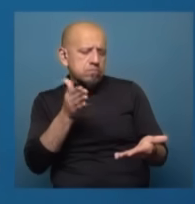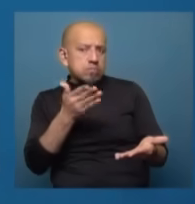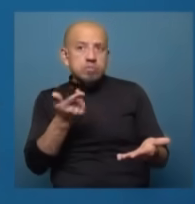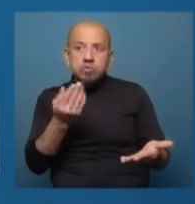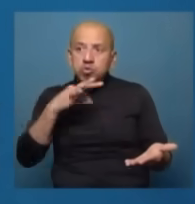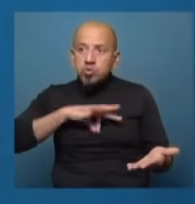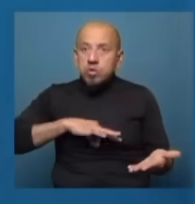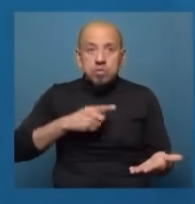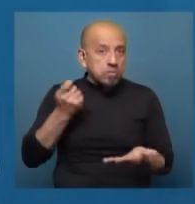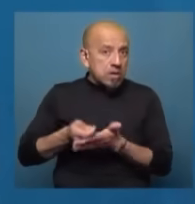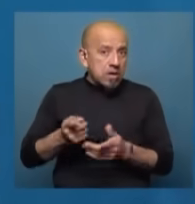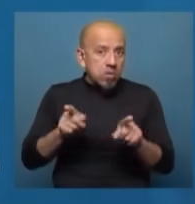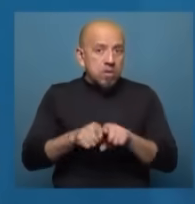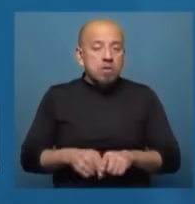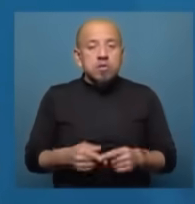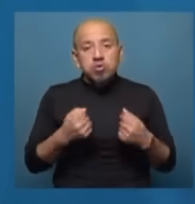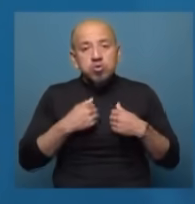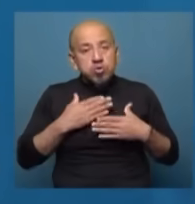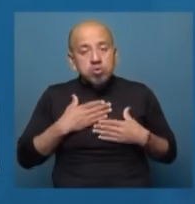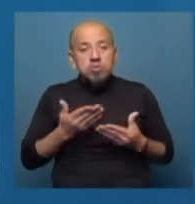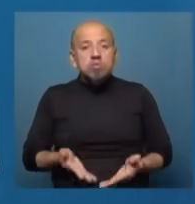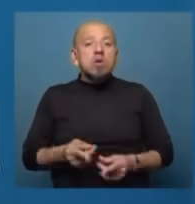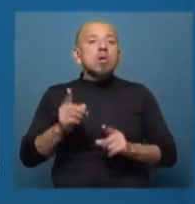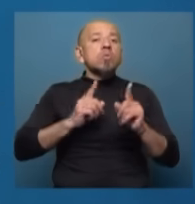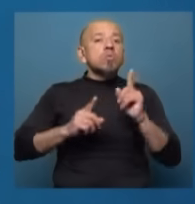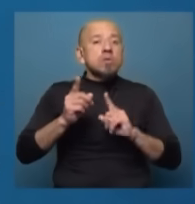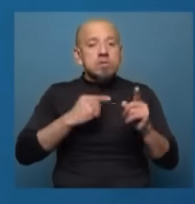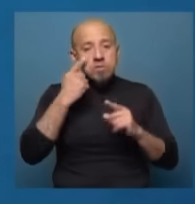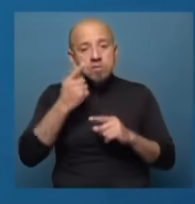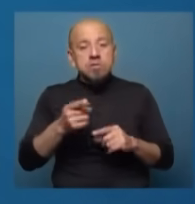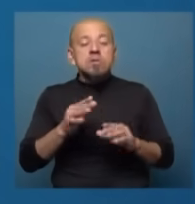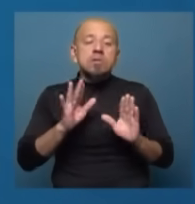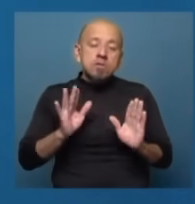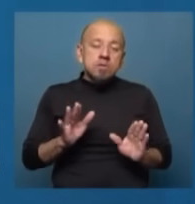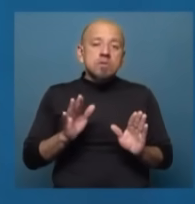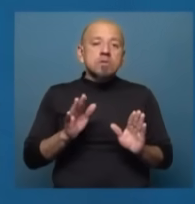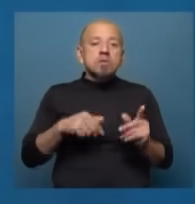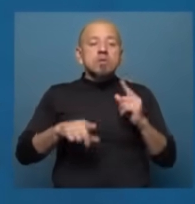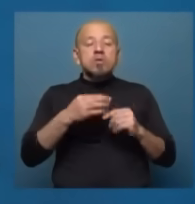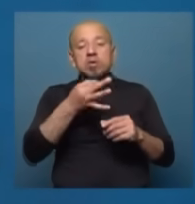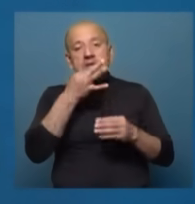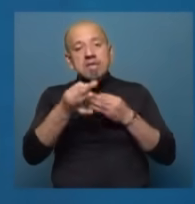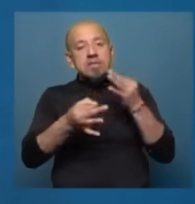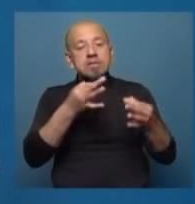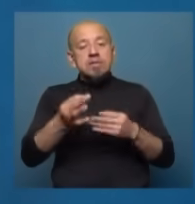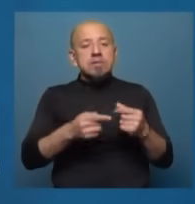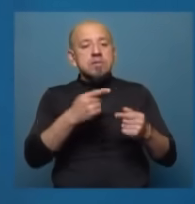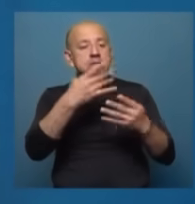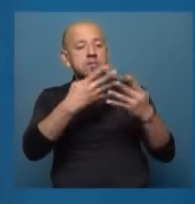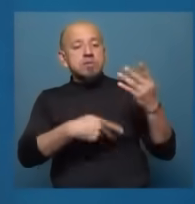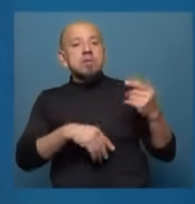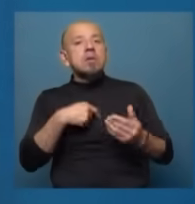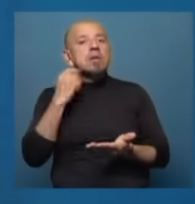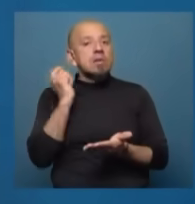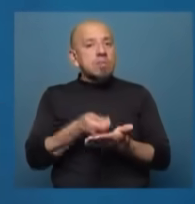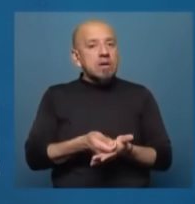sueldos se pagan verdad Bueno nosotros que algunas veces veo las redes que trato de no mirar mucho los comentarios Ay les pagamos